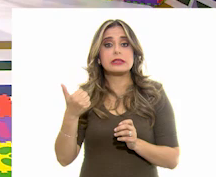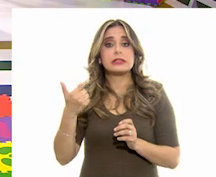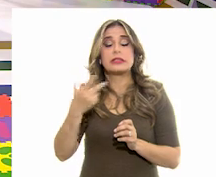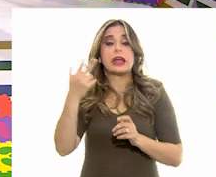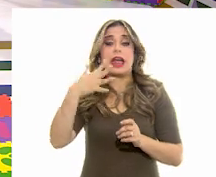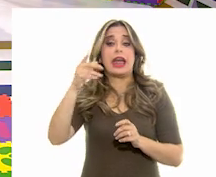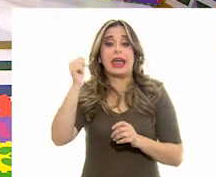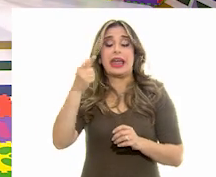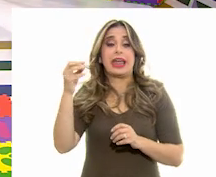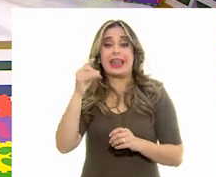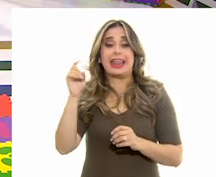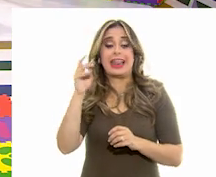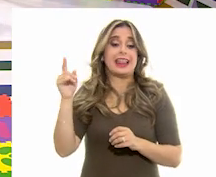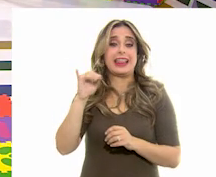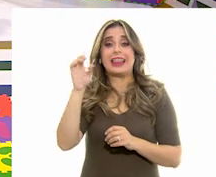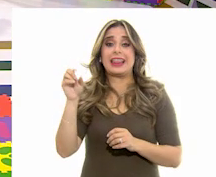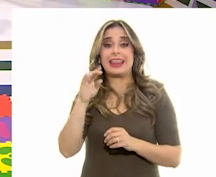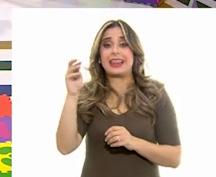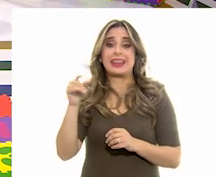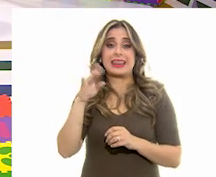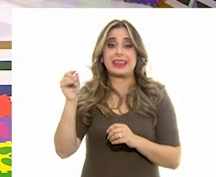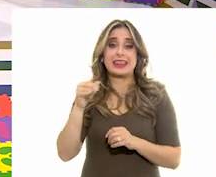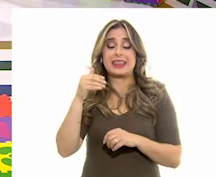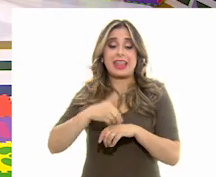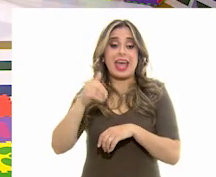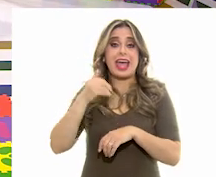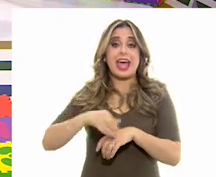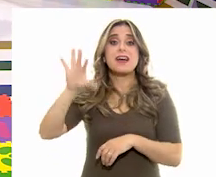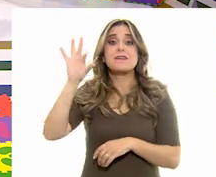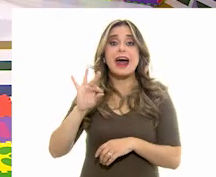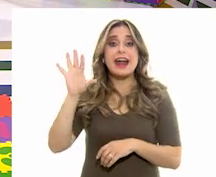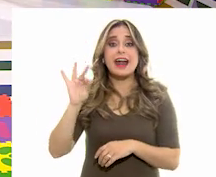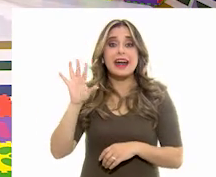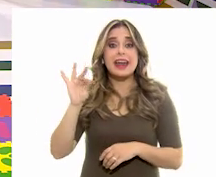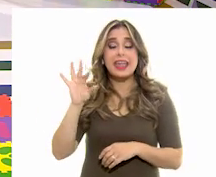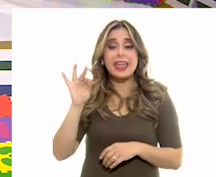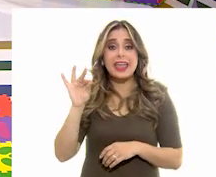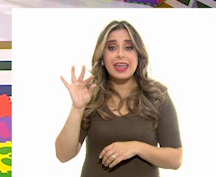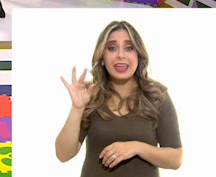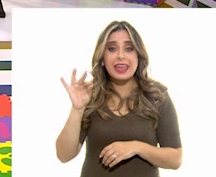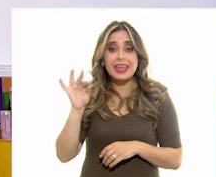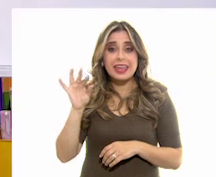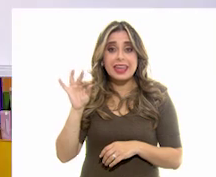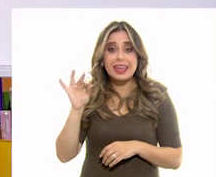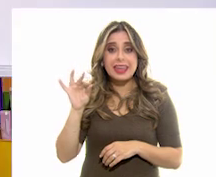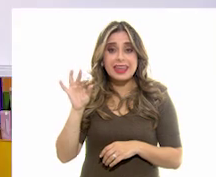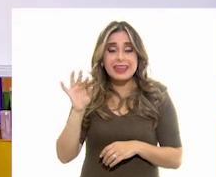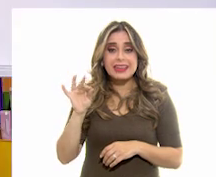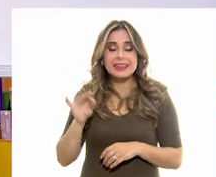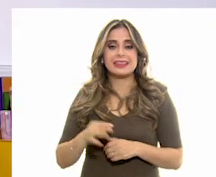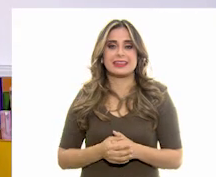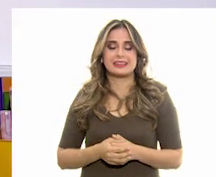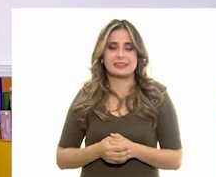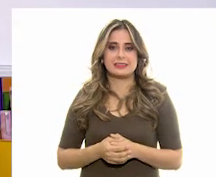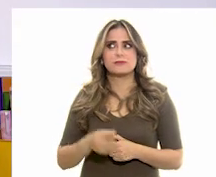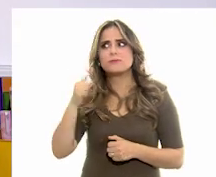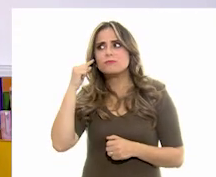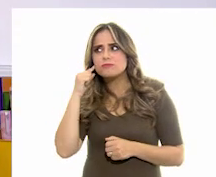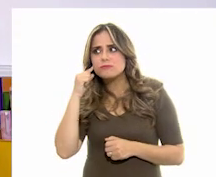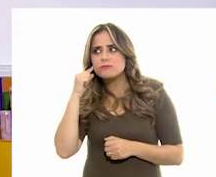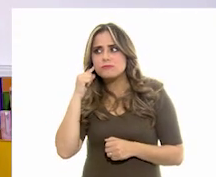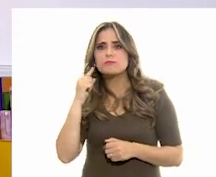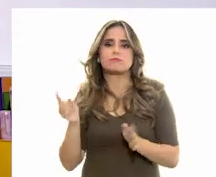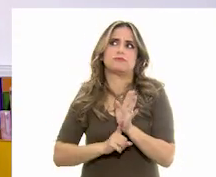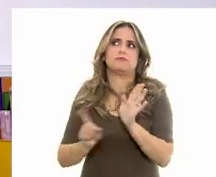puedo. 40, conté como hasta 40. Yo okay. También me quedé ahí como de... Creo que ahí con, nada más con escuchar